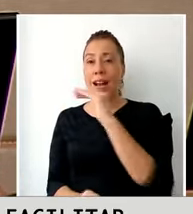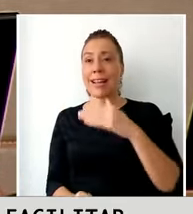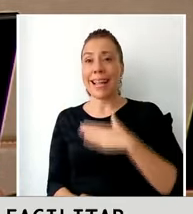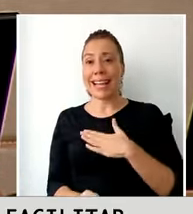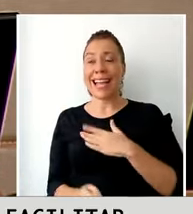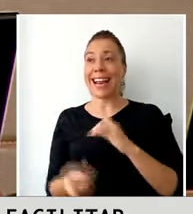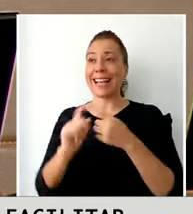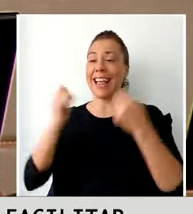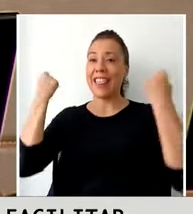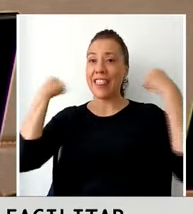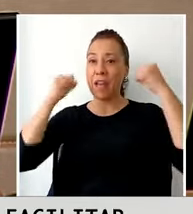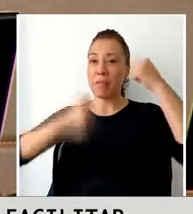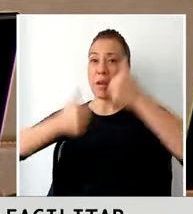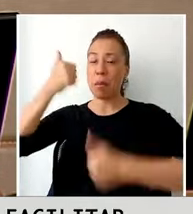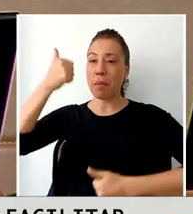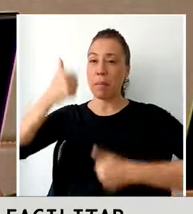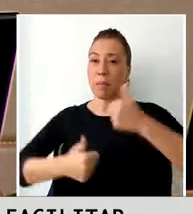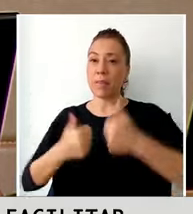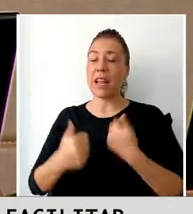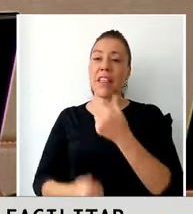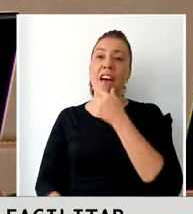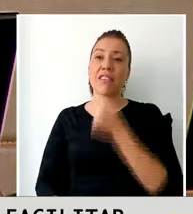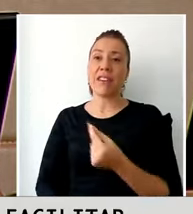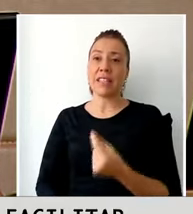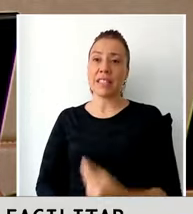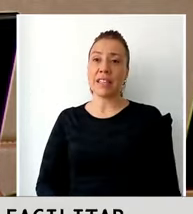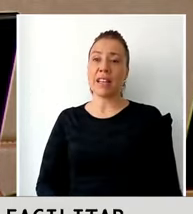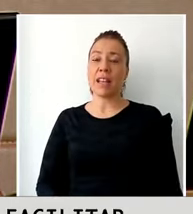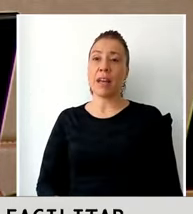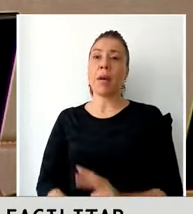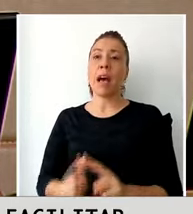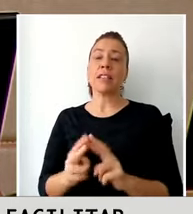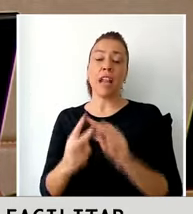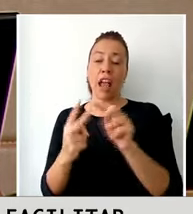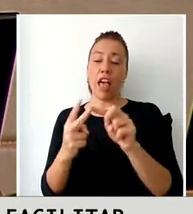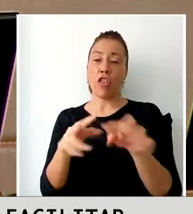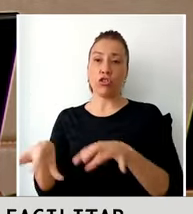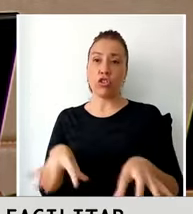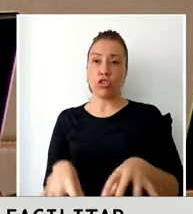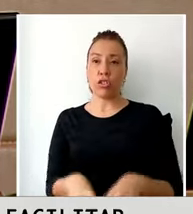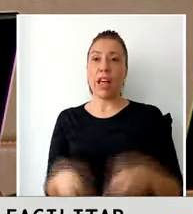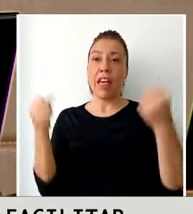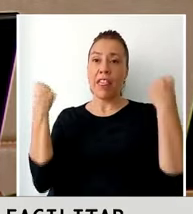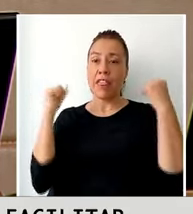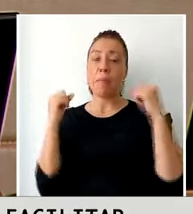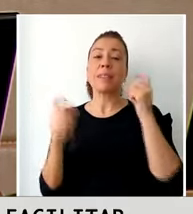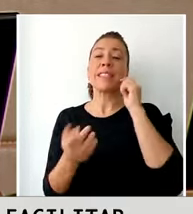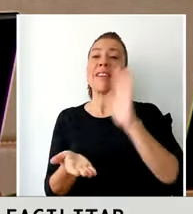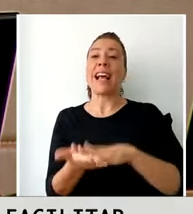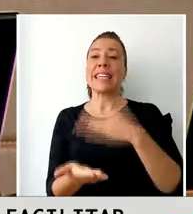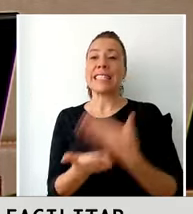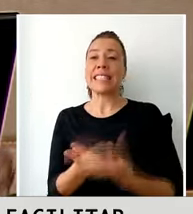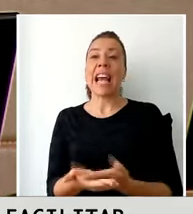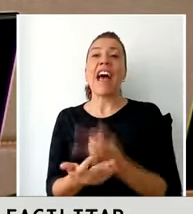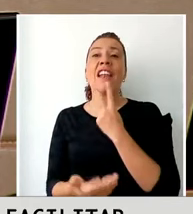profesionales tengan la facilidad para ejecutar ambas acciones el deporte saludo deportes vida y el deporte también es parte de nuestra cultura